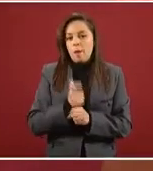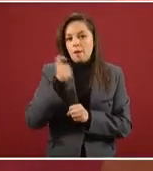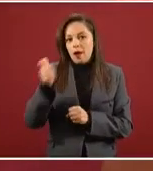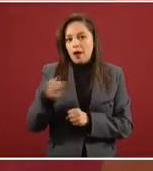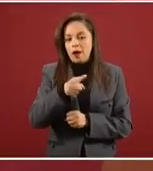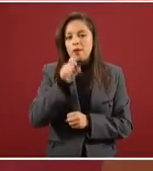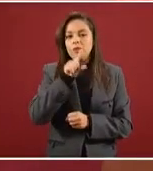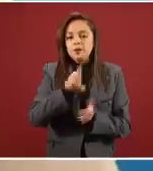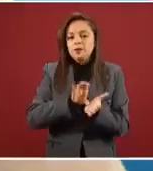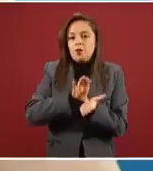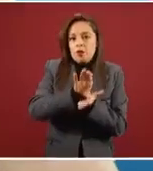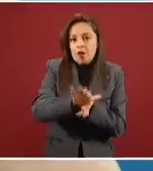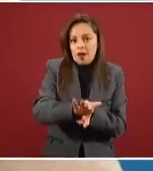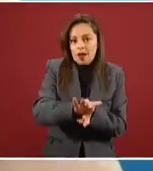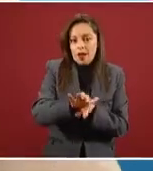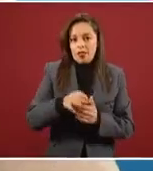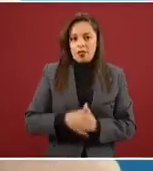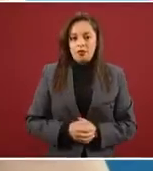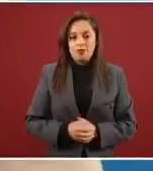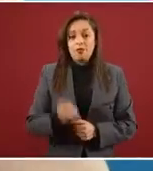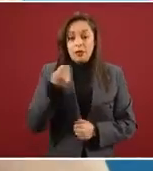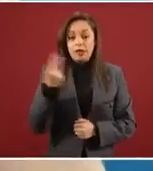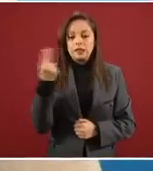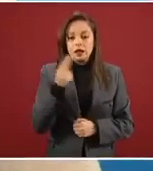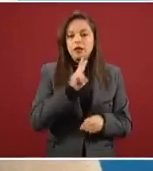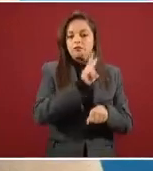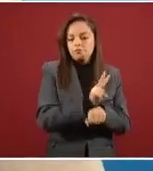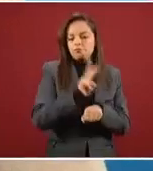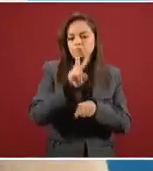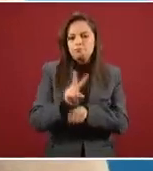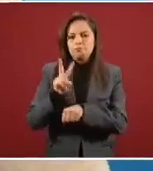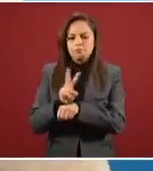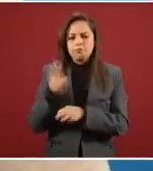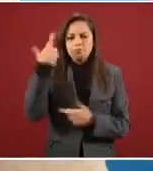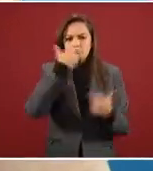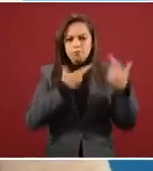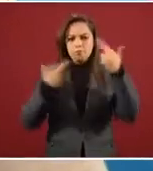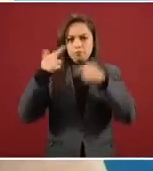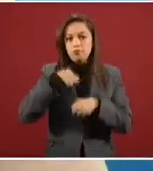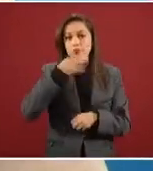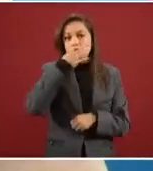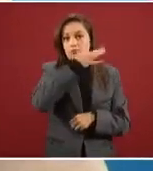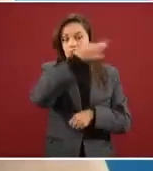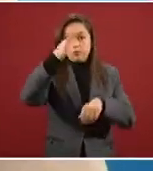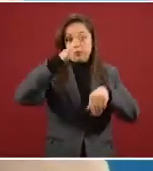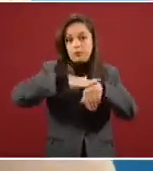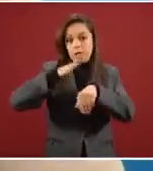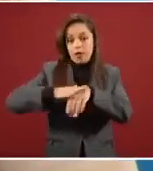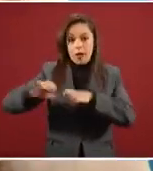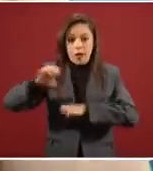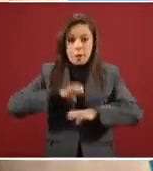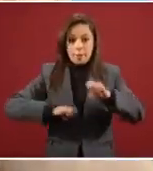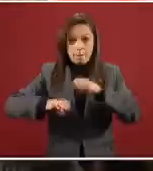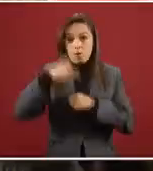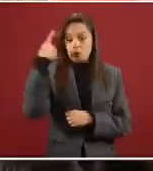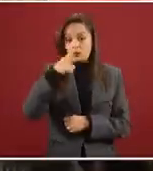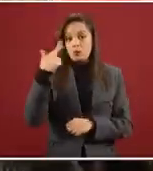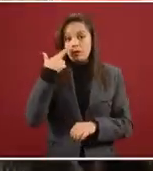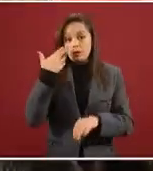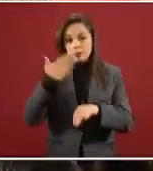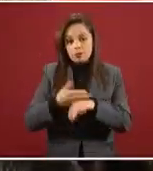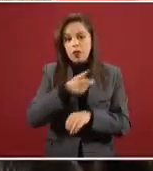Entonces estaremos haciendo estos monitoreos y hacemos un llamado a las empresas a que cumplan con sus responsabilidades